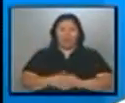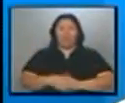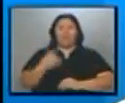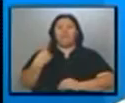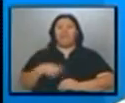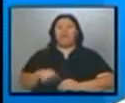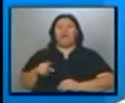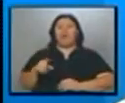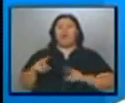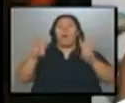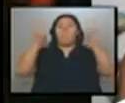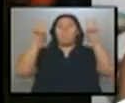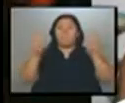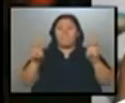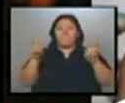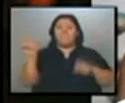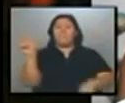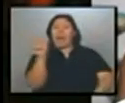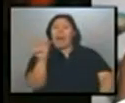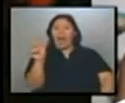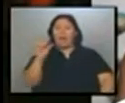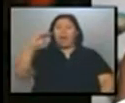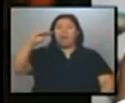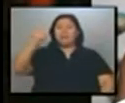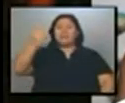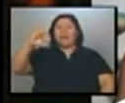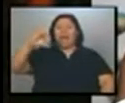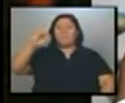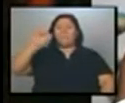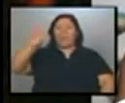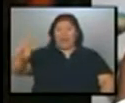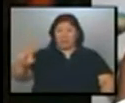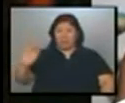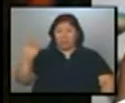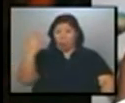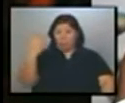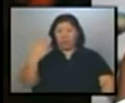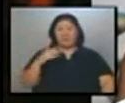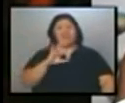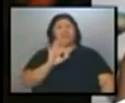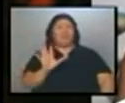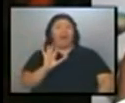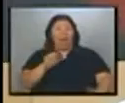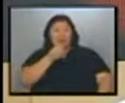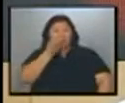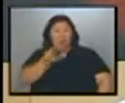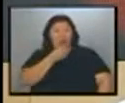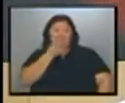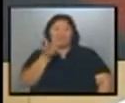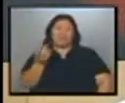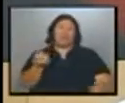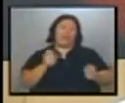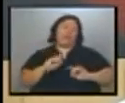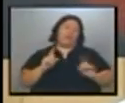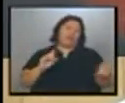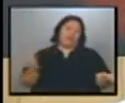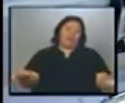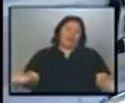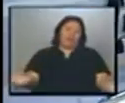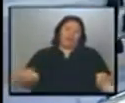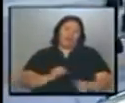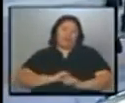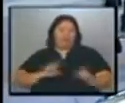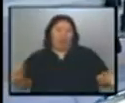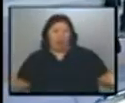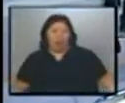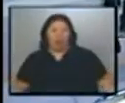chapar. ¿Está de moda de nuevo? Y claro, eso también es antiguo. Sí, igual, antigua. Me parece innecesaria esa declaración. No, sí,